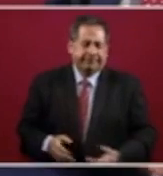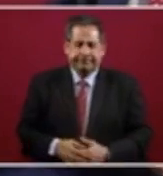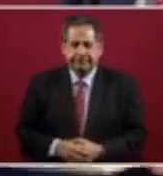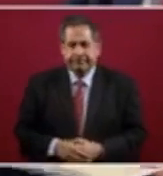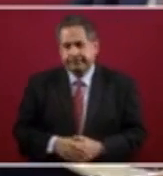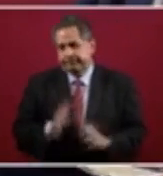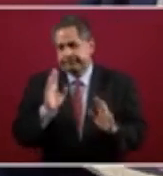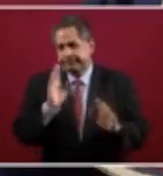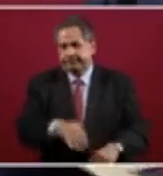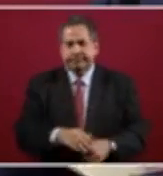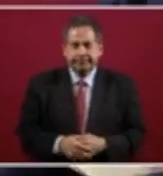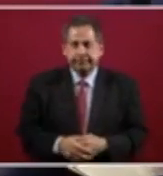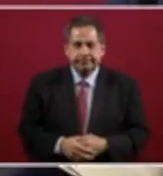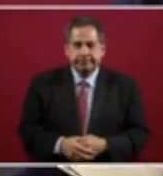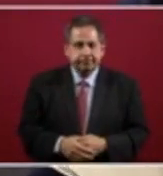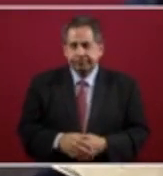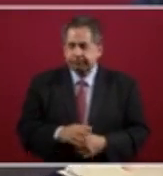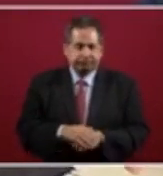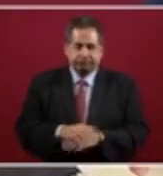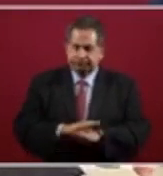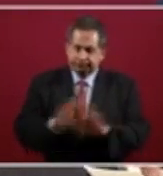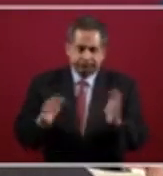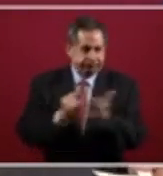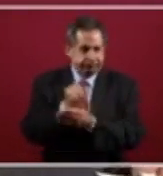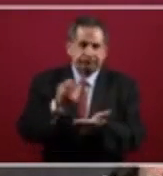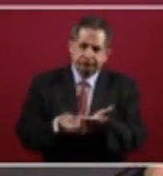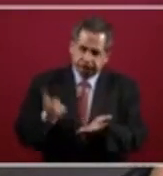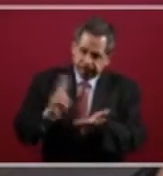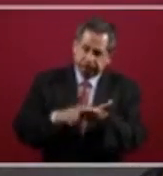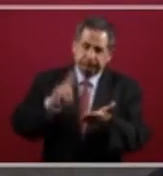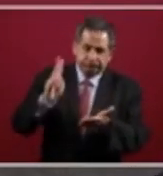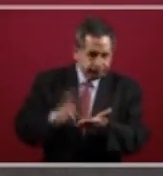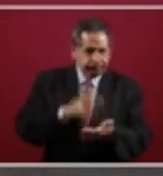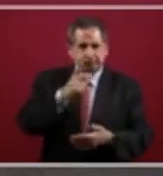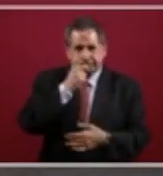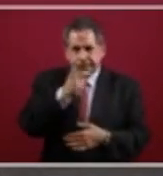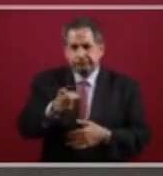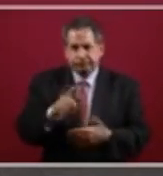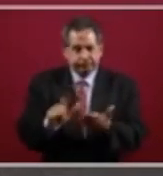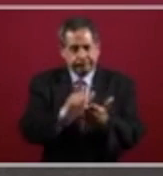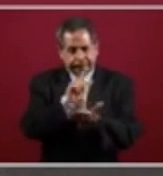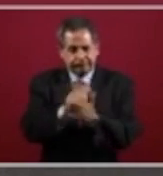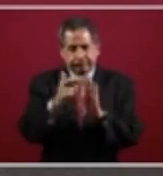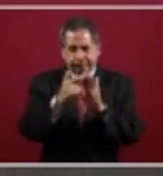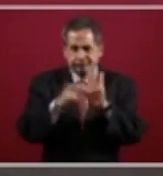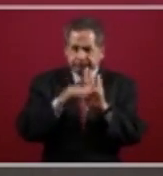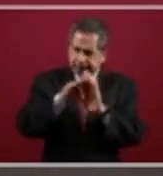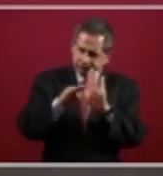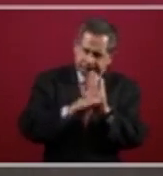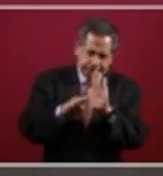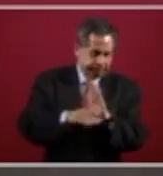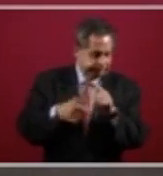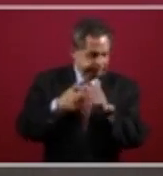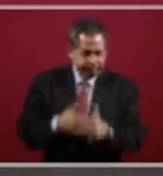Pero bueno, en fin, repito, vamos a respetar todos los procedimientos legales.